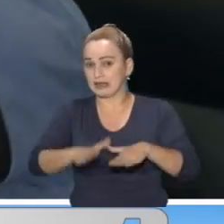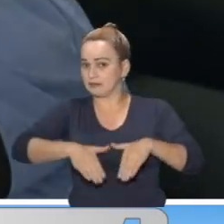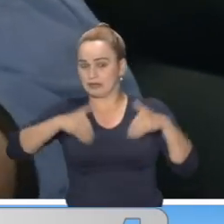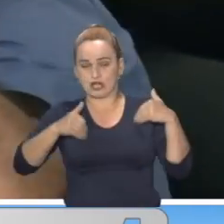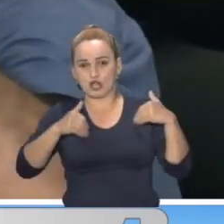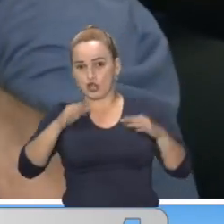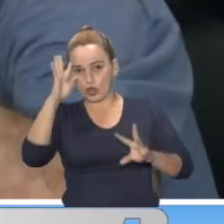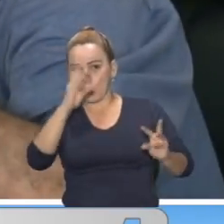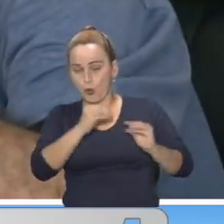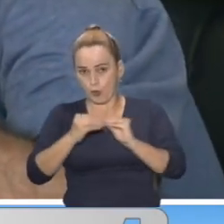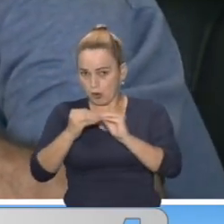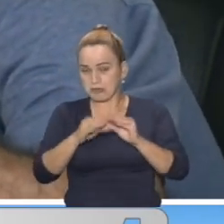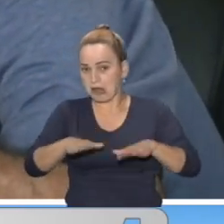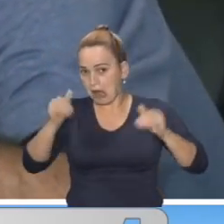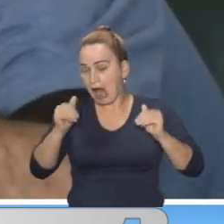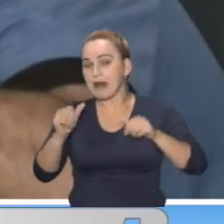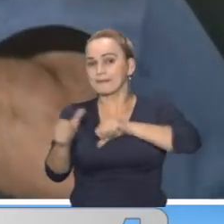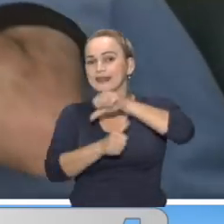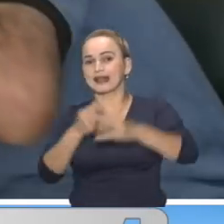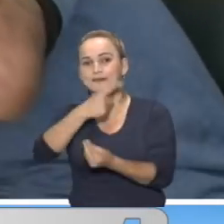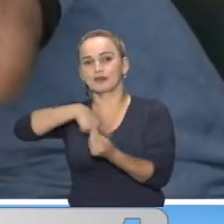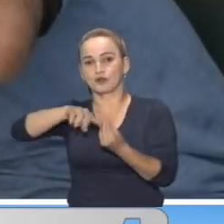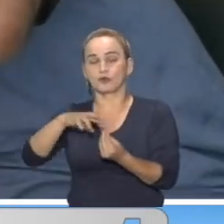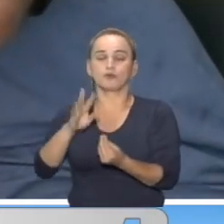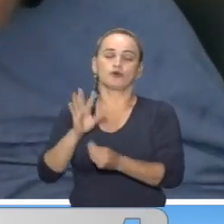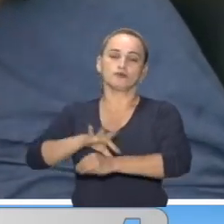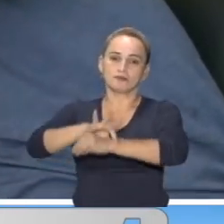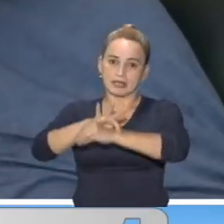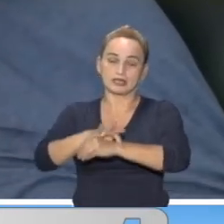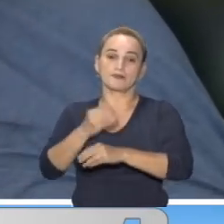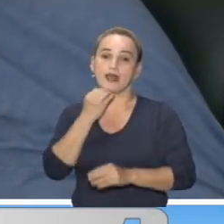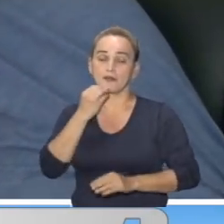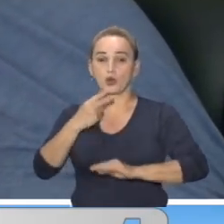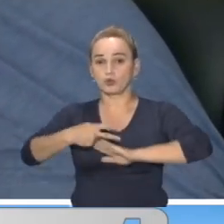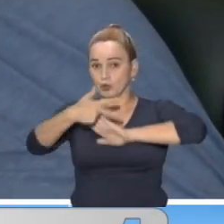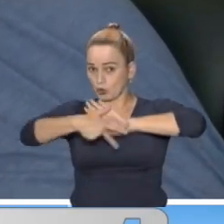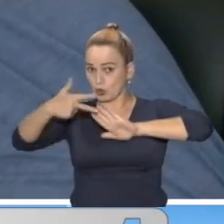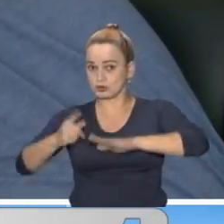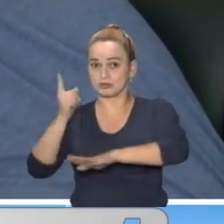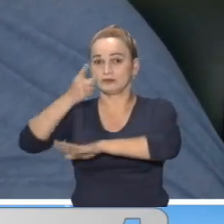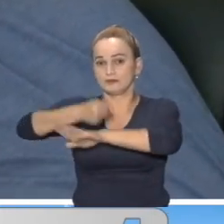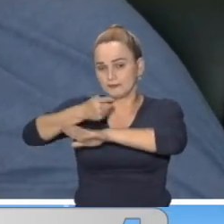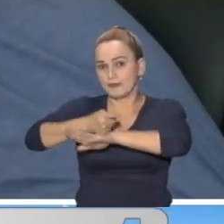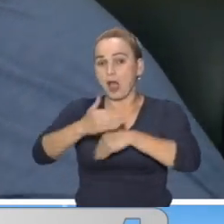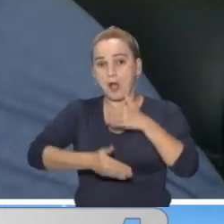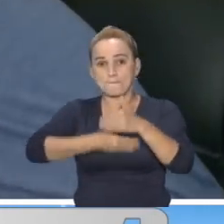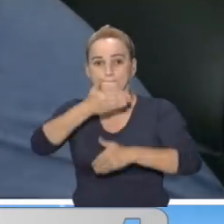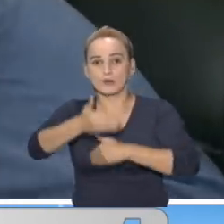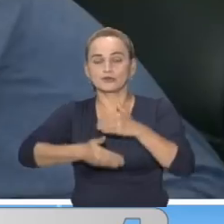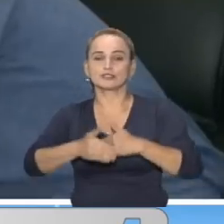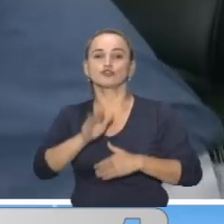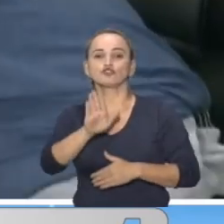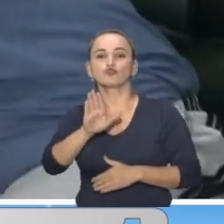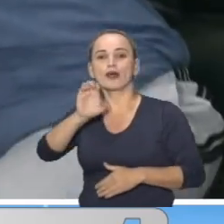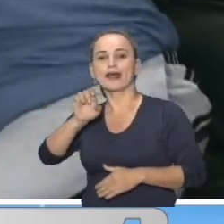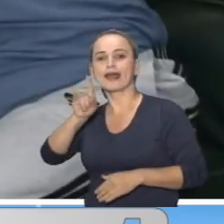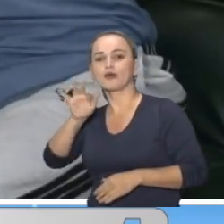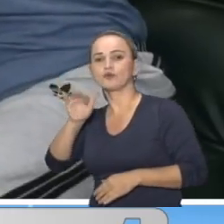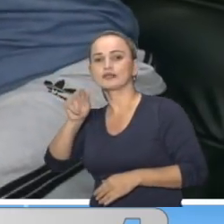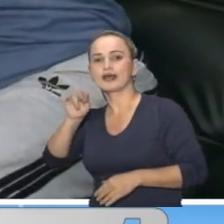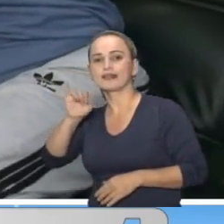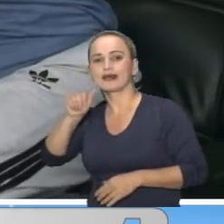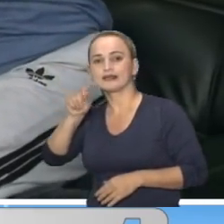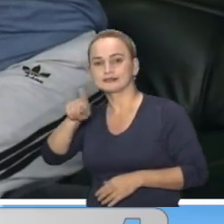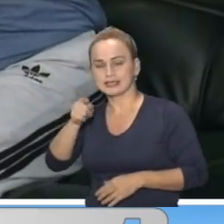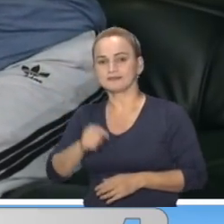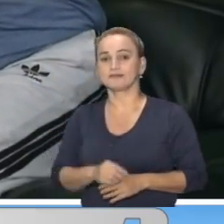debe respetar el fallo judicial y la sentencia de la Corte Constitucional y realizar el procedimiento de eutanasia. Muchísimas gracias,